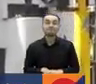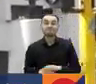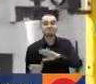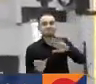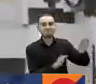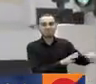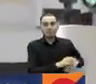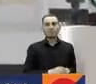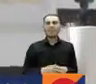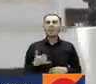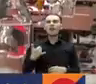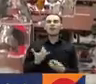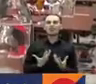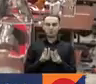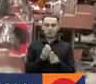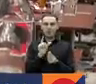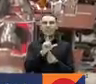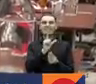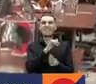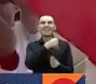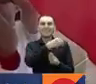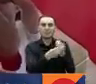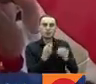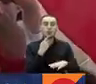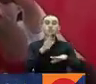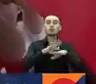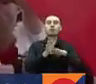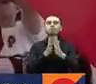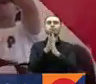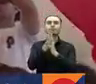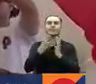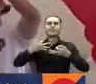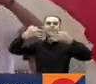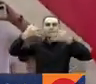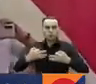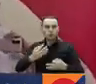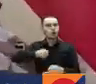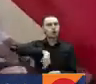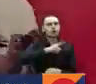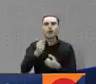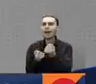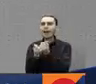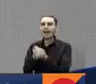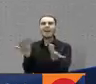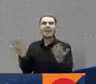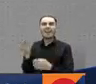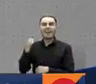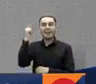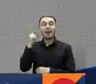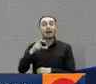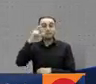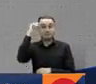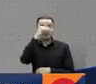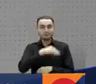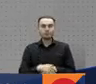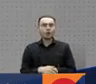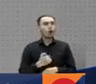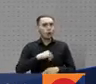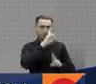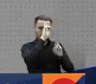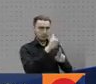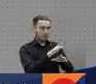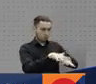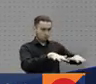lado, las juventudes liberales enviaron un comunicado asegurando que apoyan a Gustavo Petro. Respetamos la decisión del